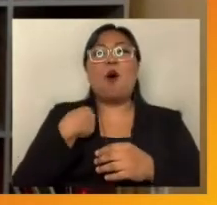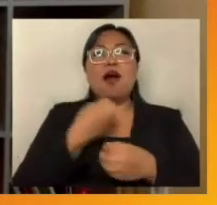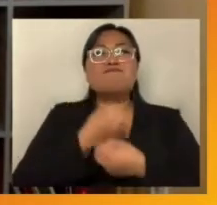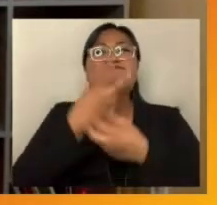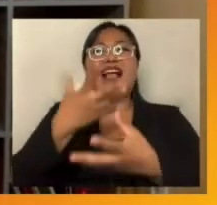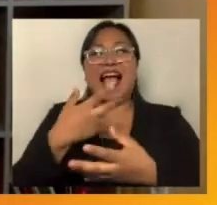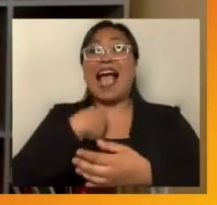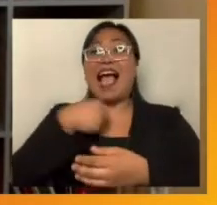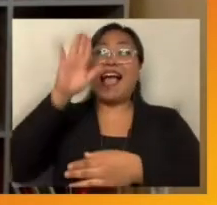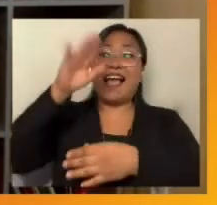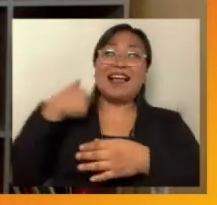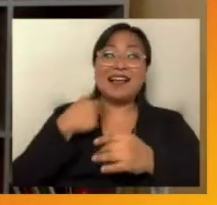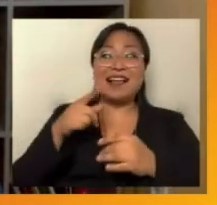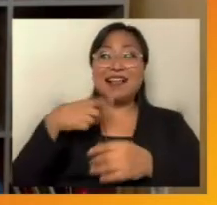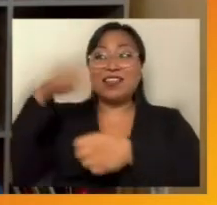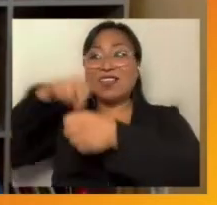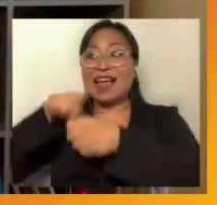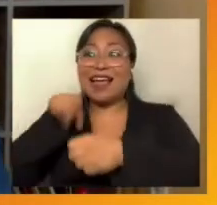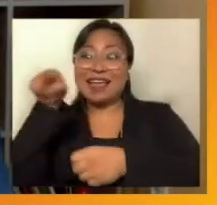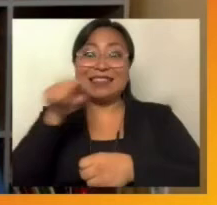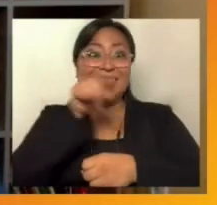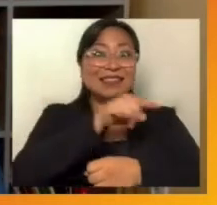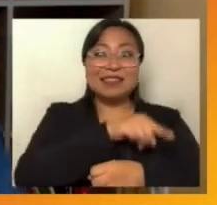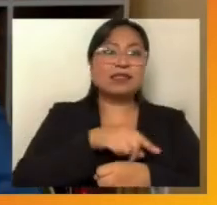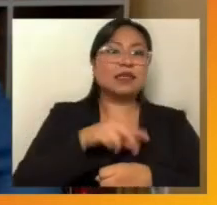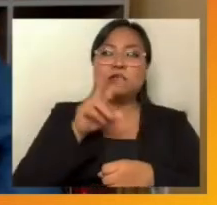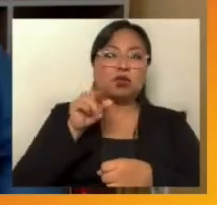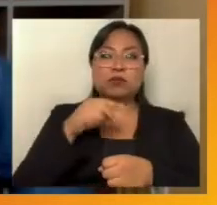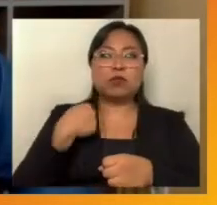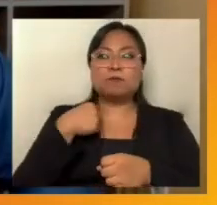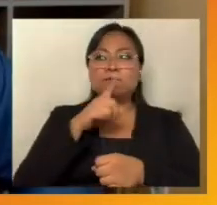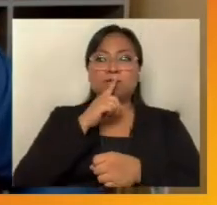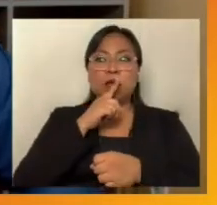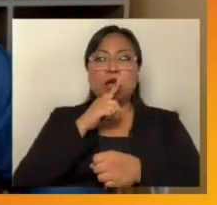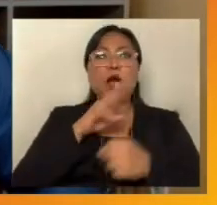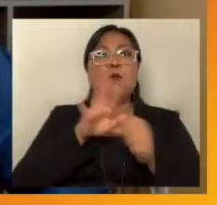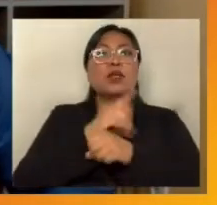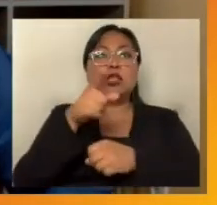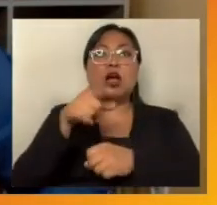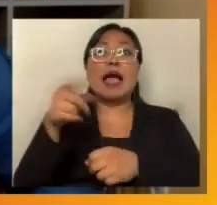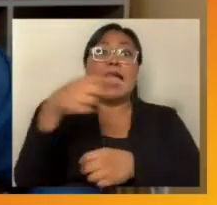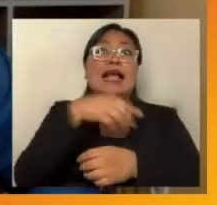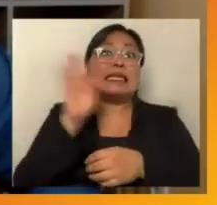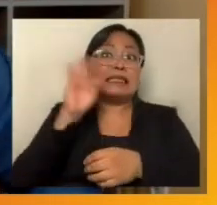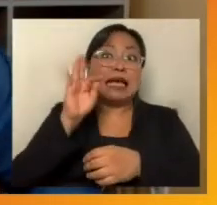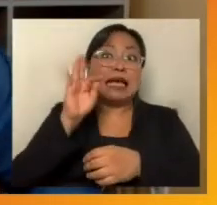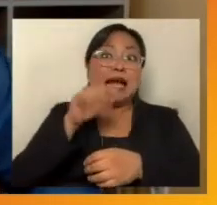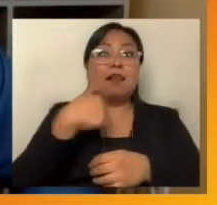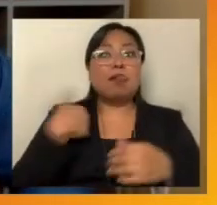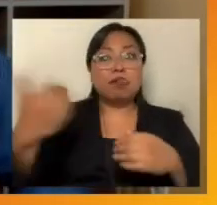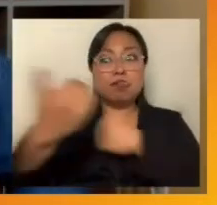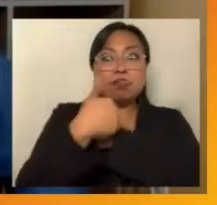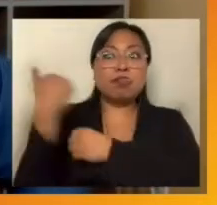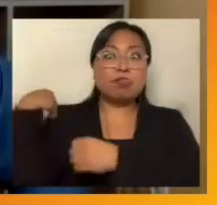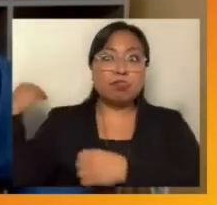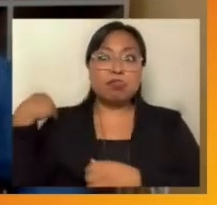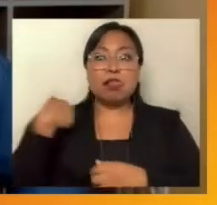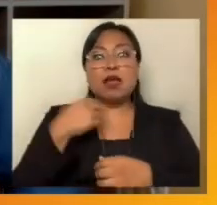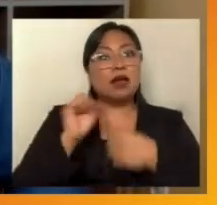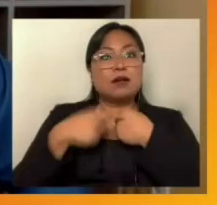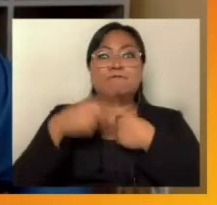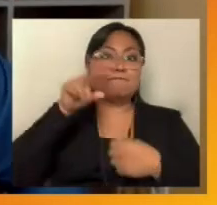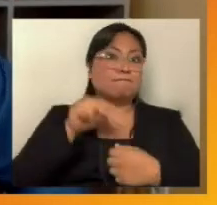van a seguir y te van a decir que si quieres comprar. Lo normal es que si vas a comprar,